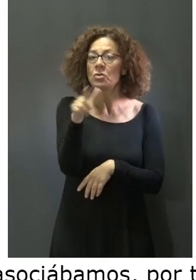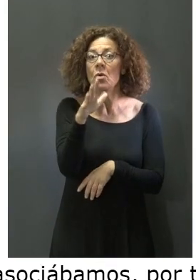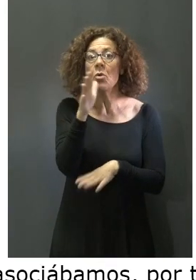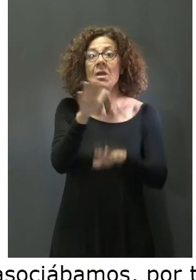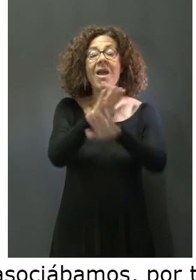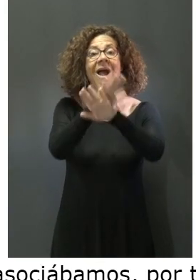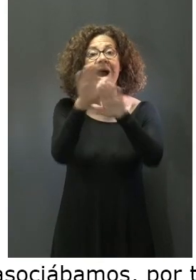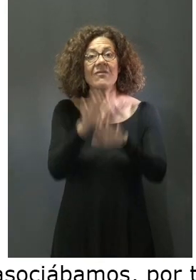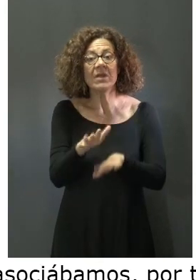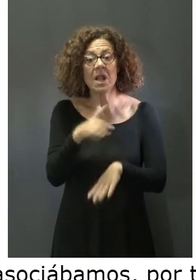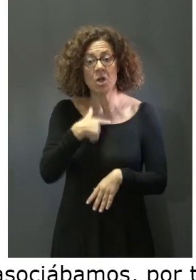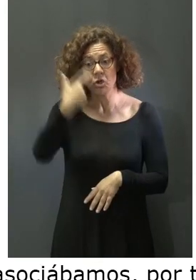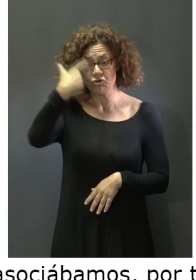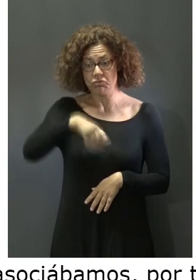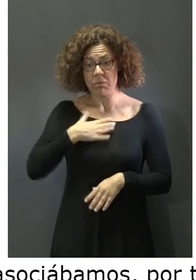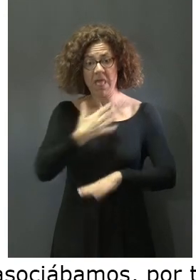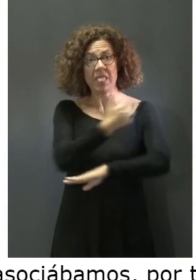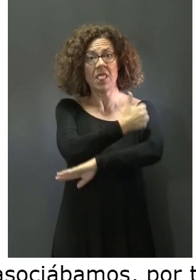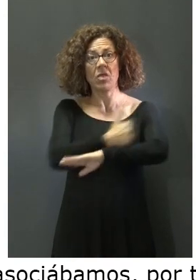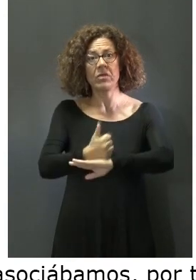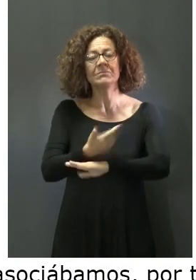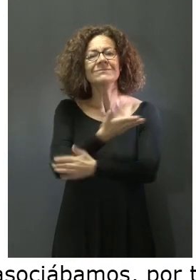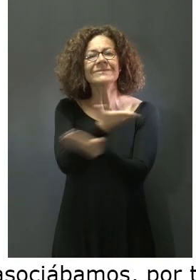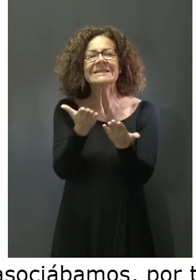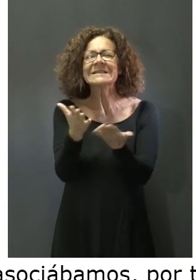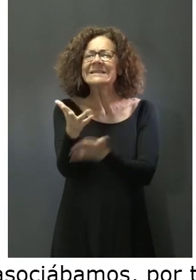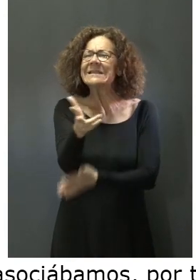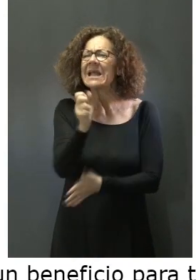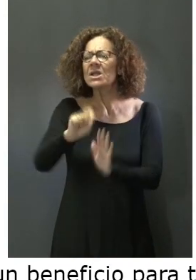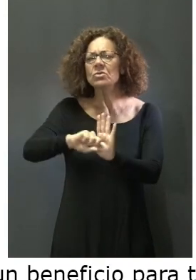final, como ciudadanos, tenemos todo el derecho de